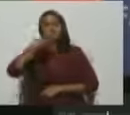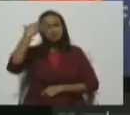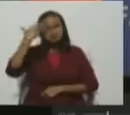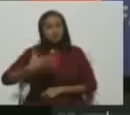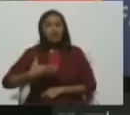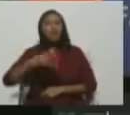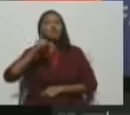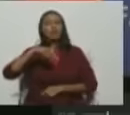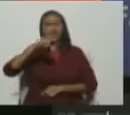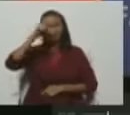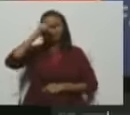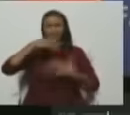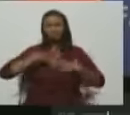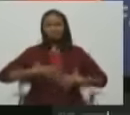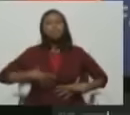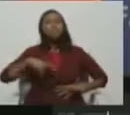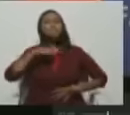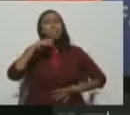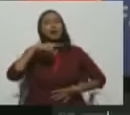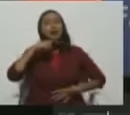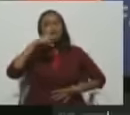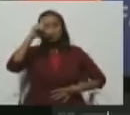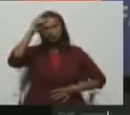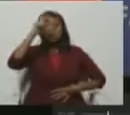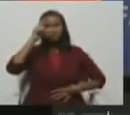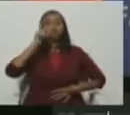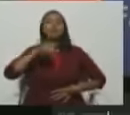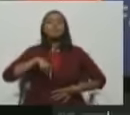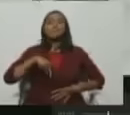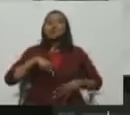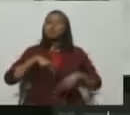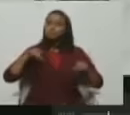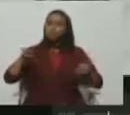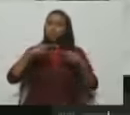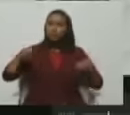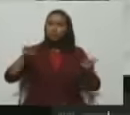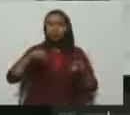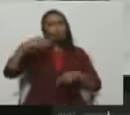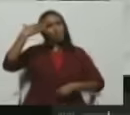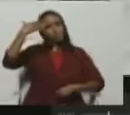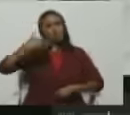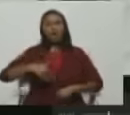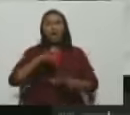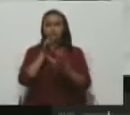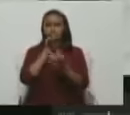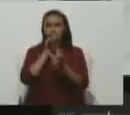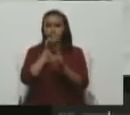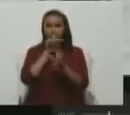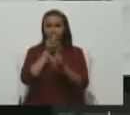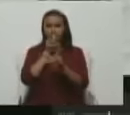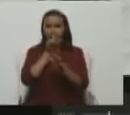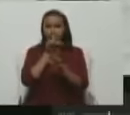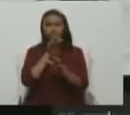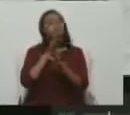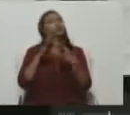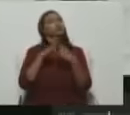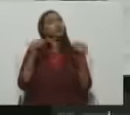milicianos, milicianas, músicos militares, un abrazo desde aquí. Creo